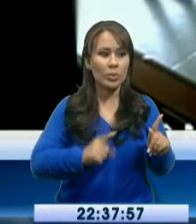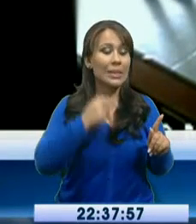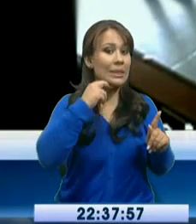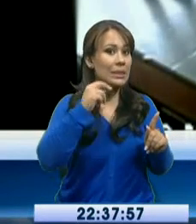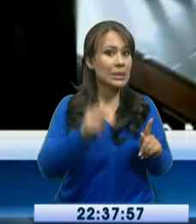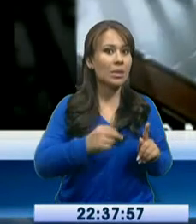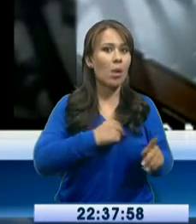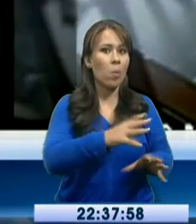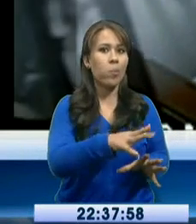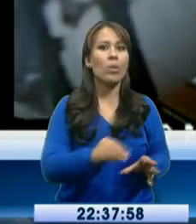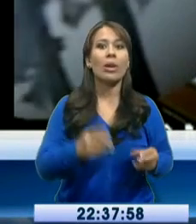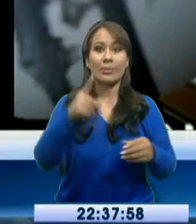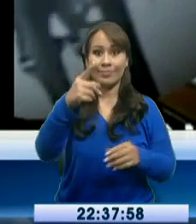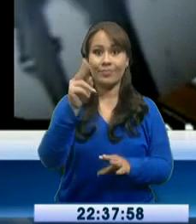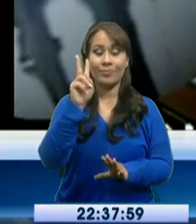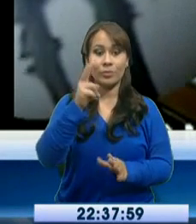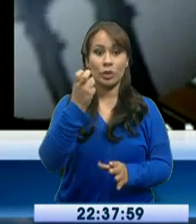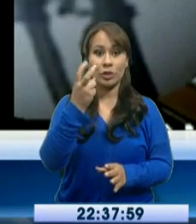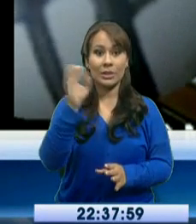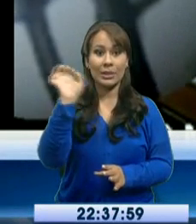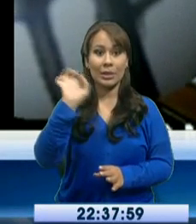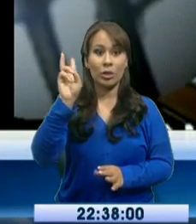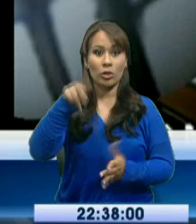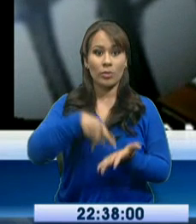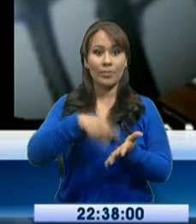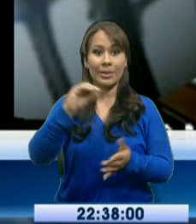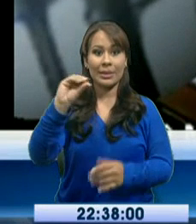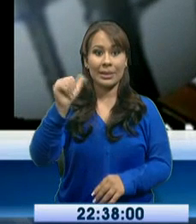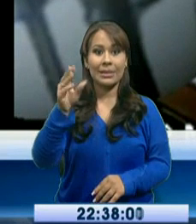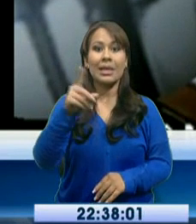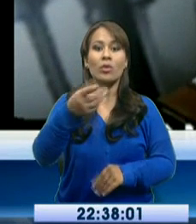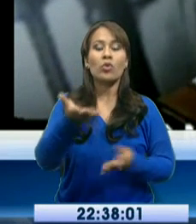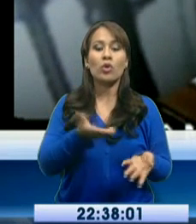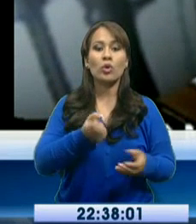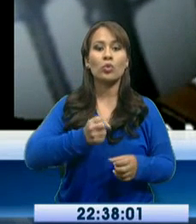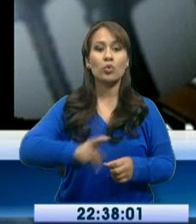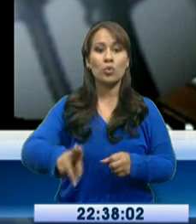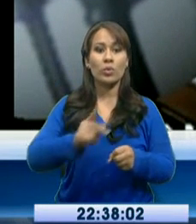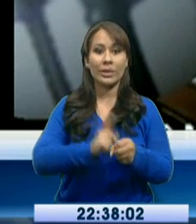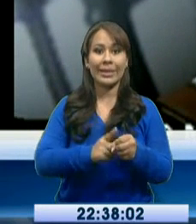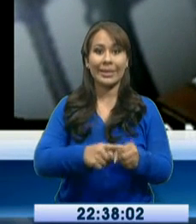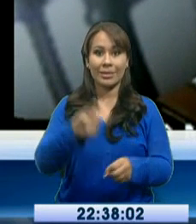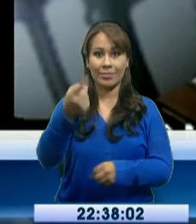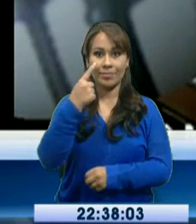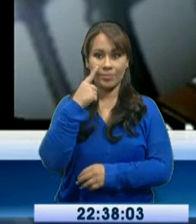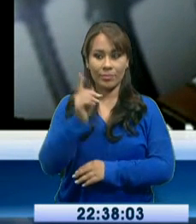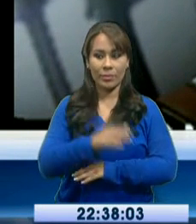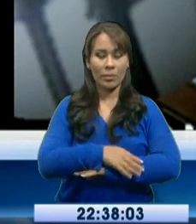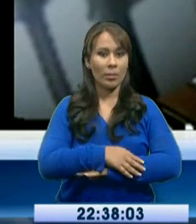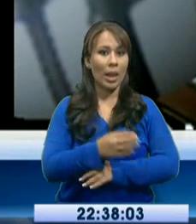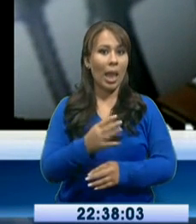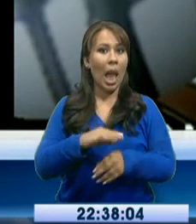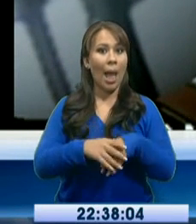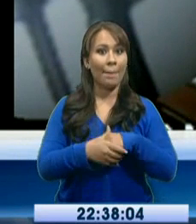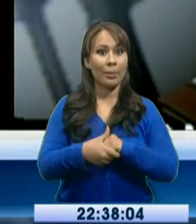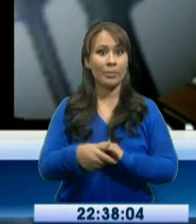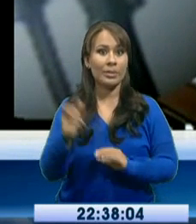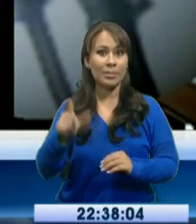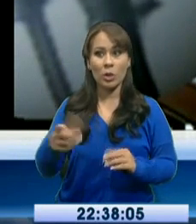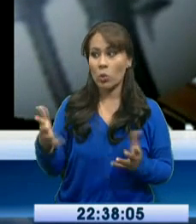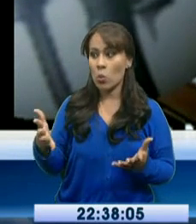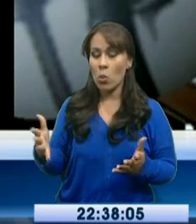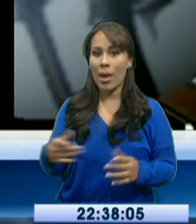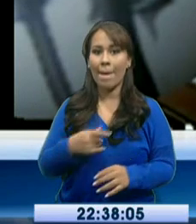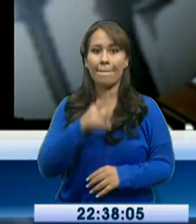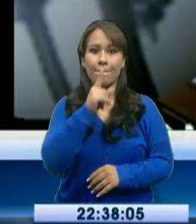esta vez el blanco fue un almacén de electrodomésticos ubicado en el sur de Quito. Aprovechando la presencia de clientes, los supuestos delincuentes ingresan. Aquí